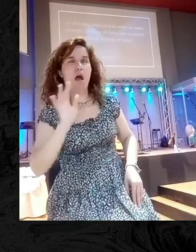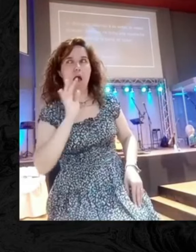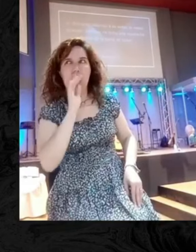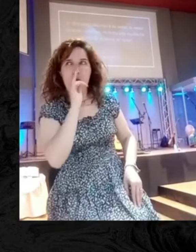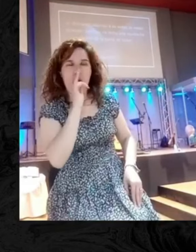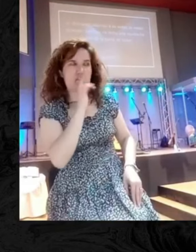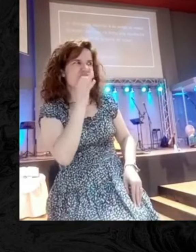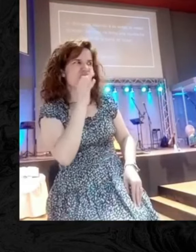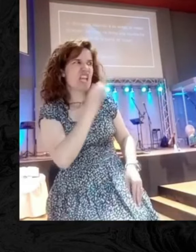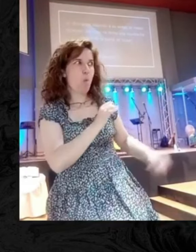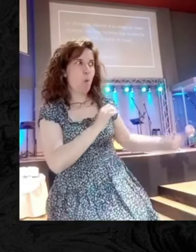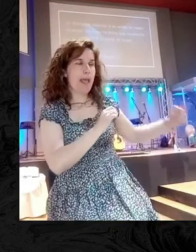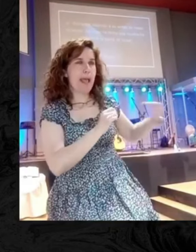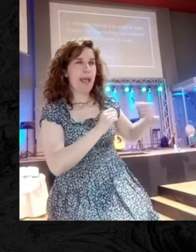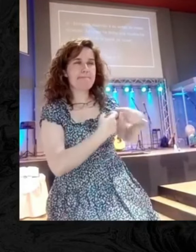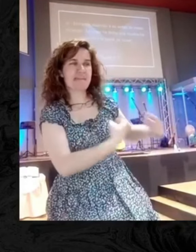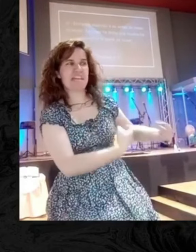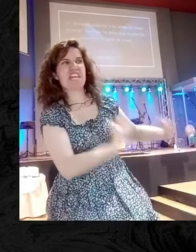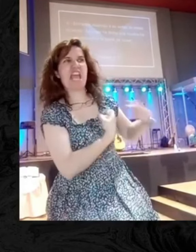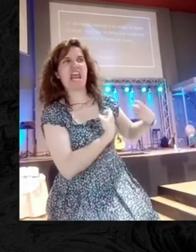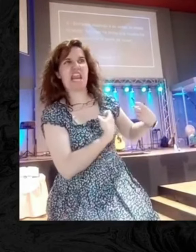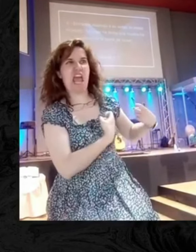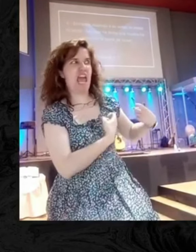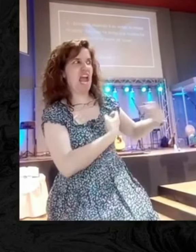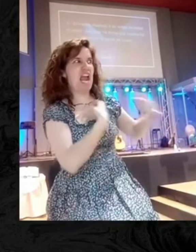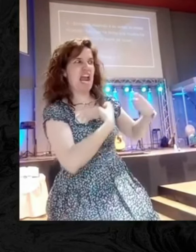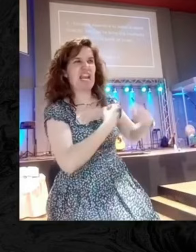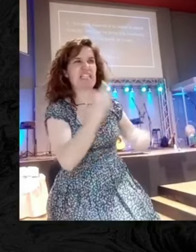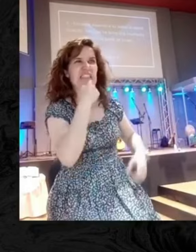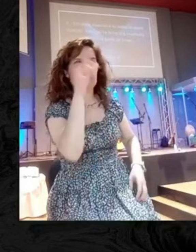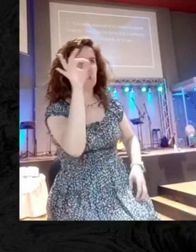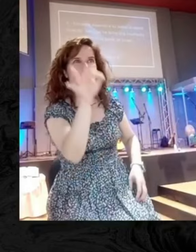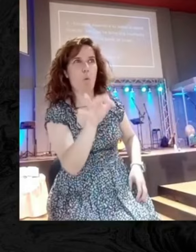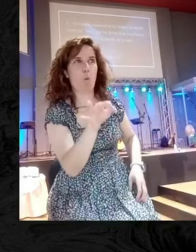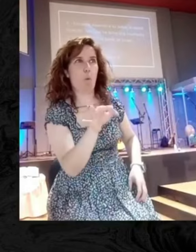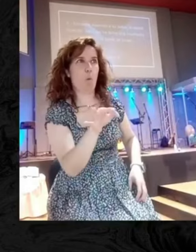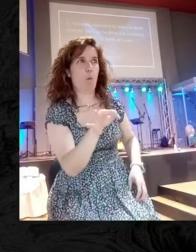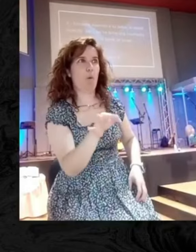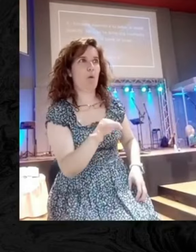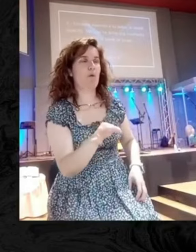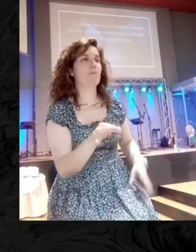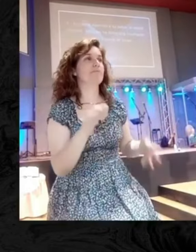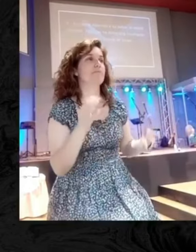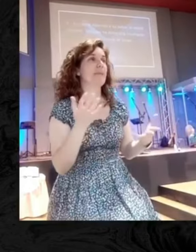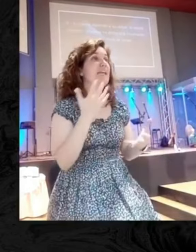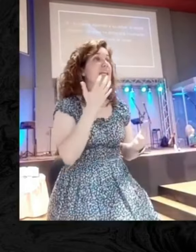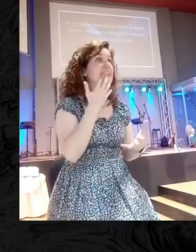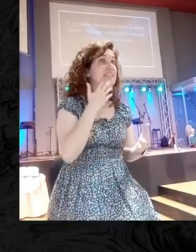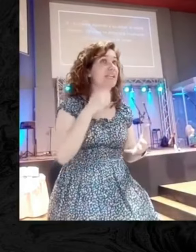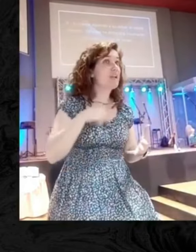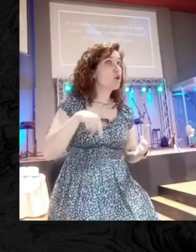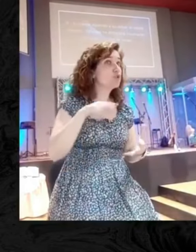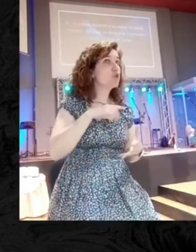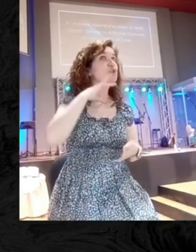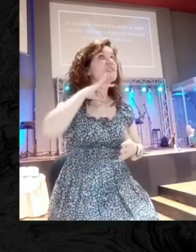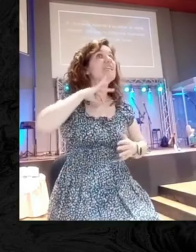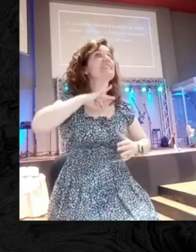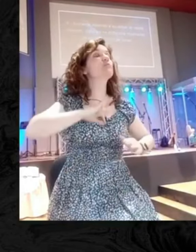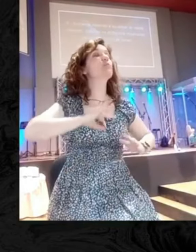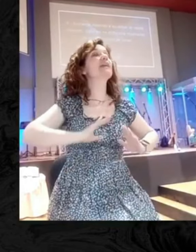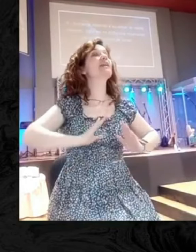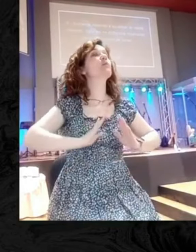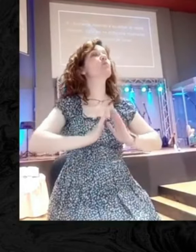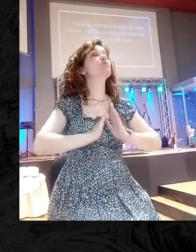nosotros hermano si tú y yo no tenemos al Espíritu Santo vamos a